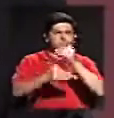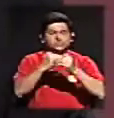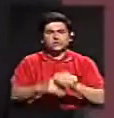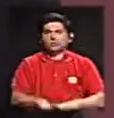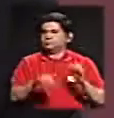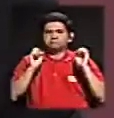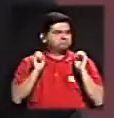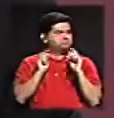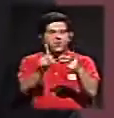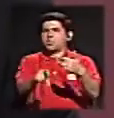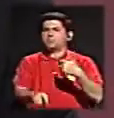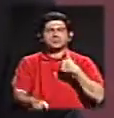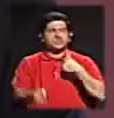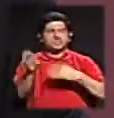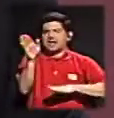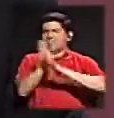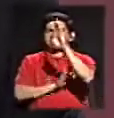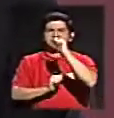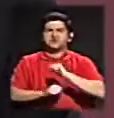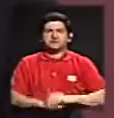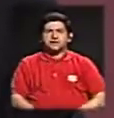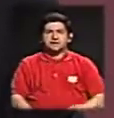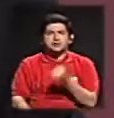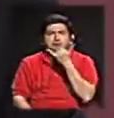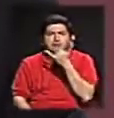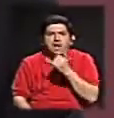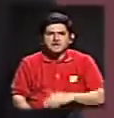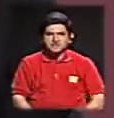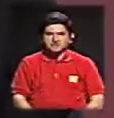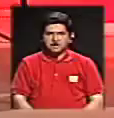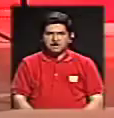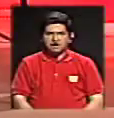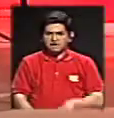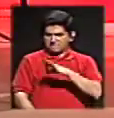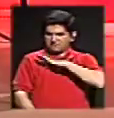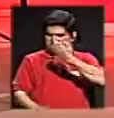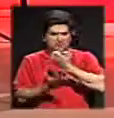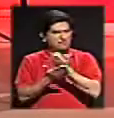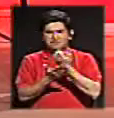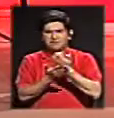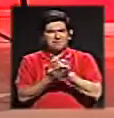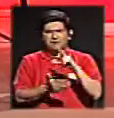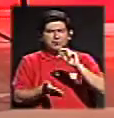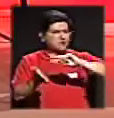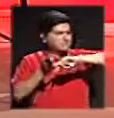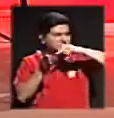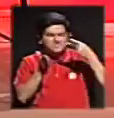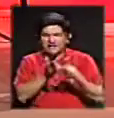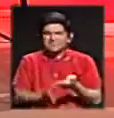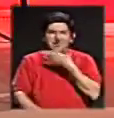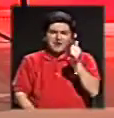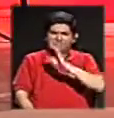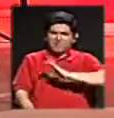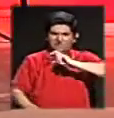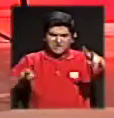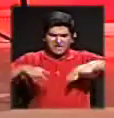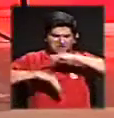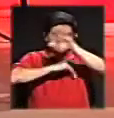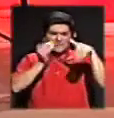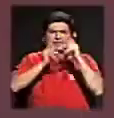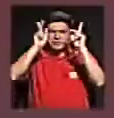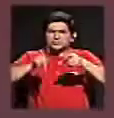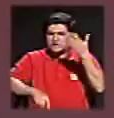las oportunidades del desarrollo. ¿Qué es lo que está pasando? ¿Por qué la prosperidad económica no se está traduciendo en una mejor calidad de vida para